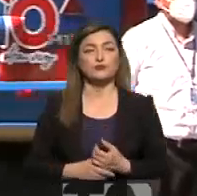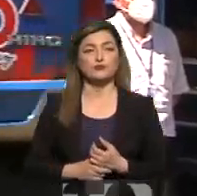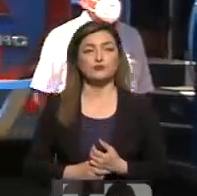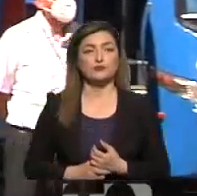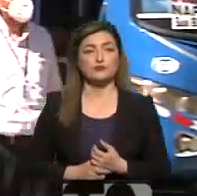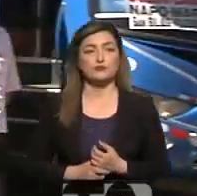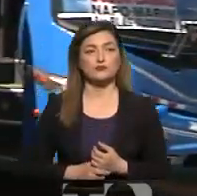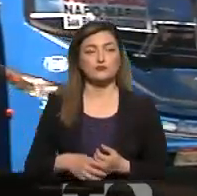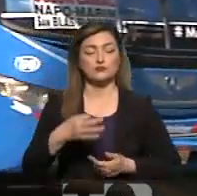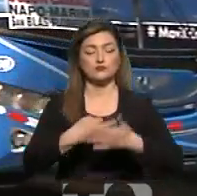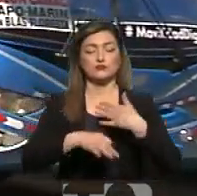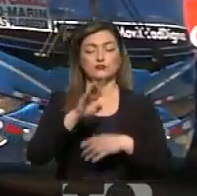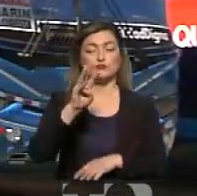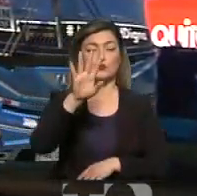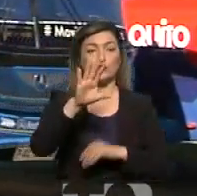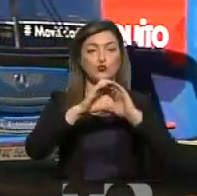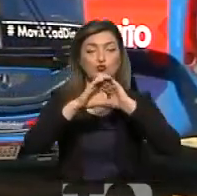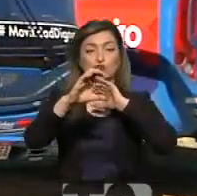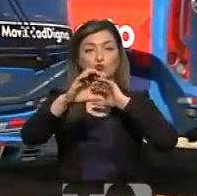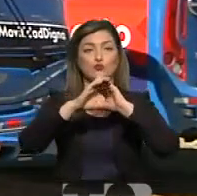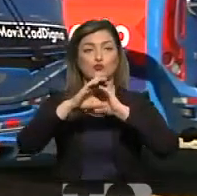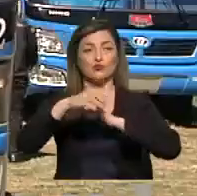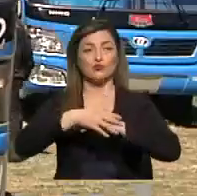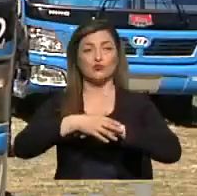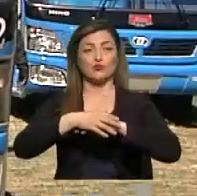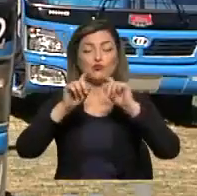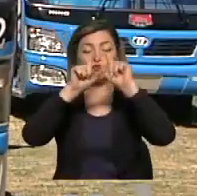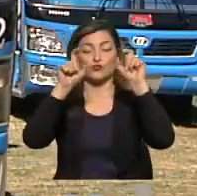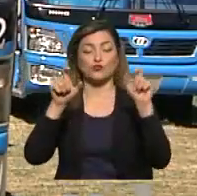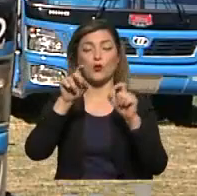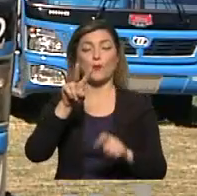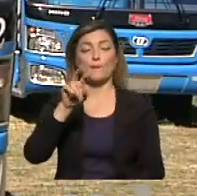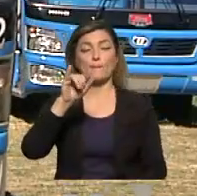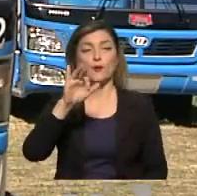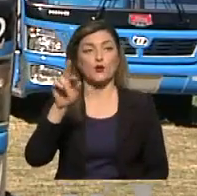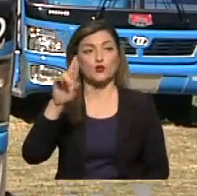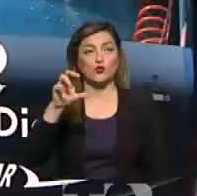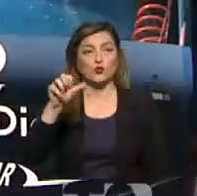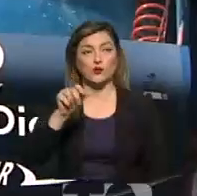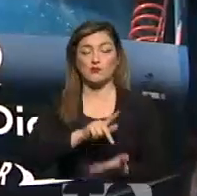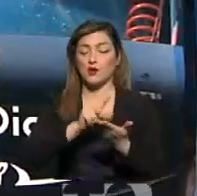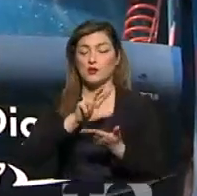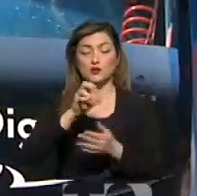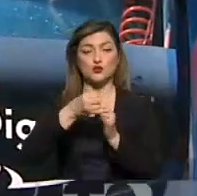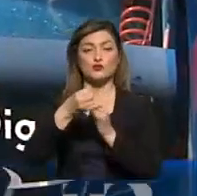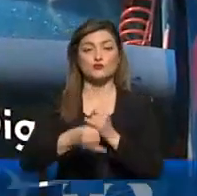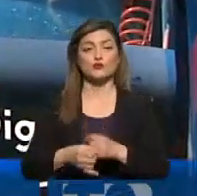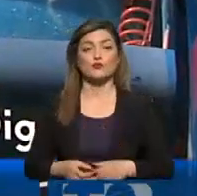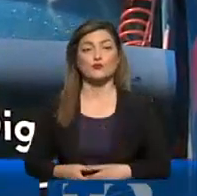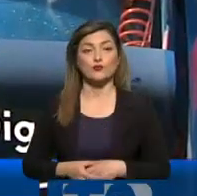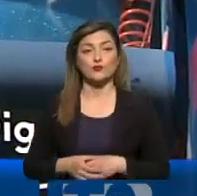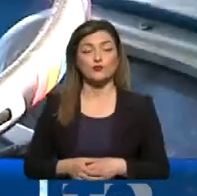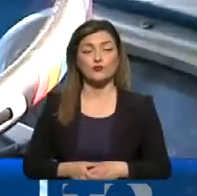con un total de 65 unidades de transporte de la cooperativa victoria que desde ayer ya cobran por el servicio 35 centavos